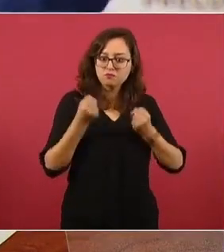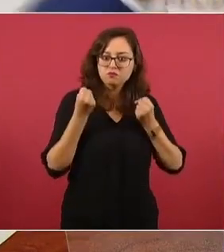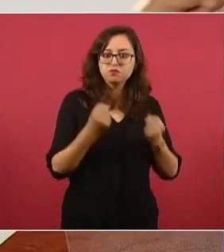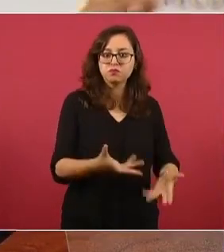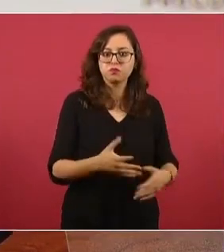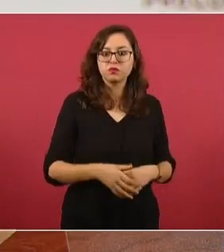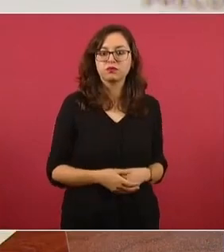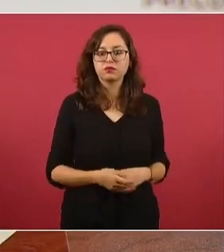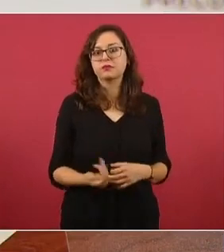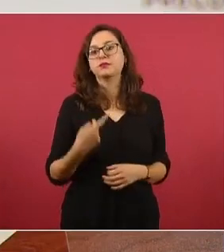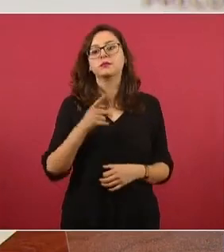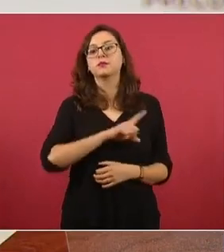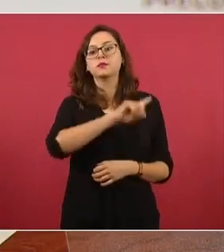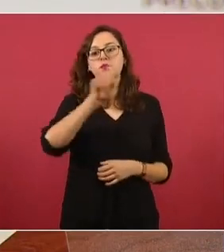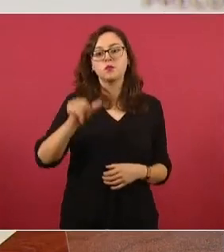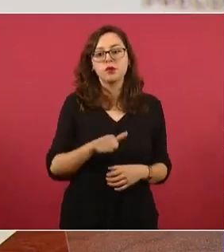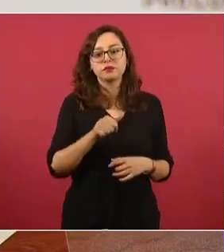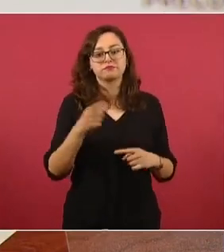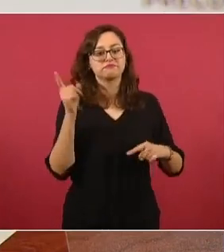hubo despojos.